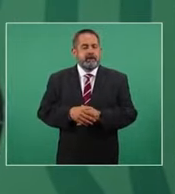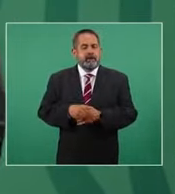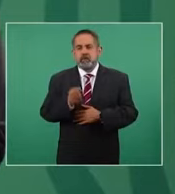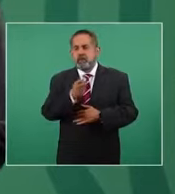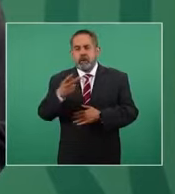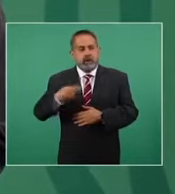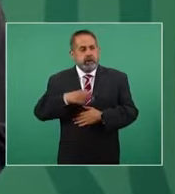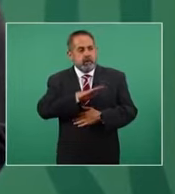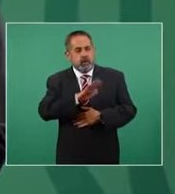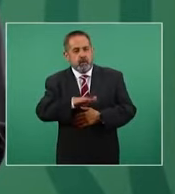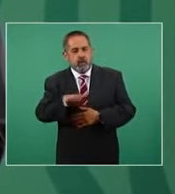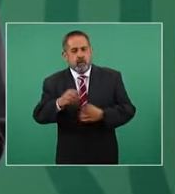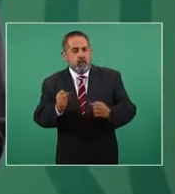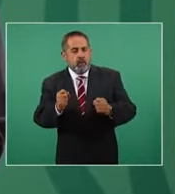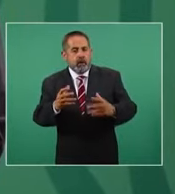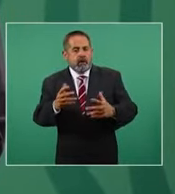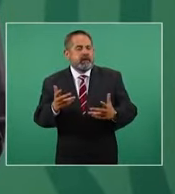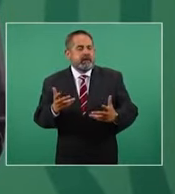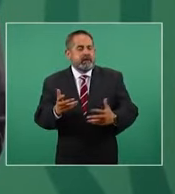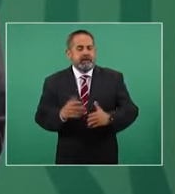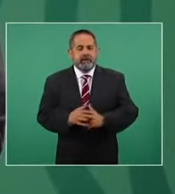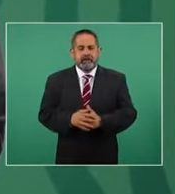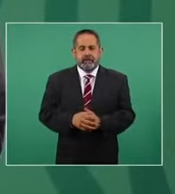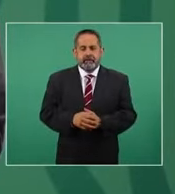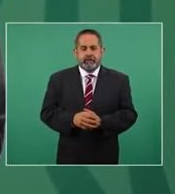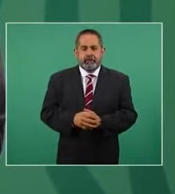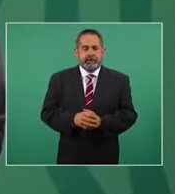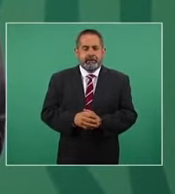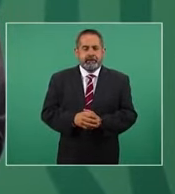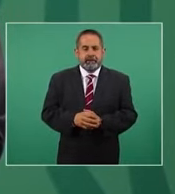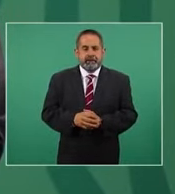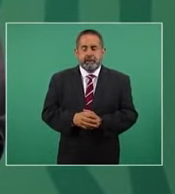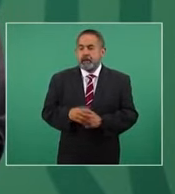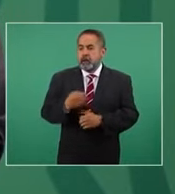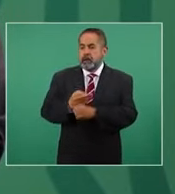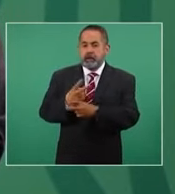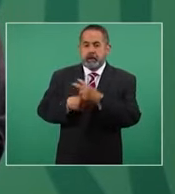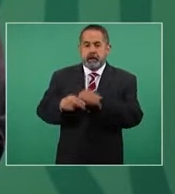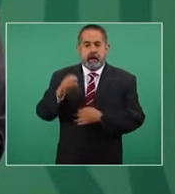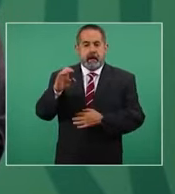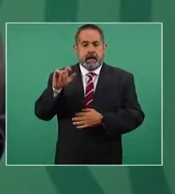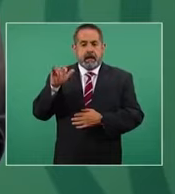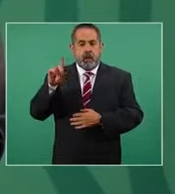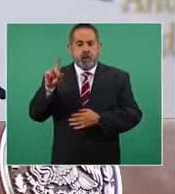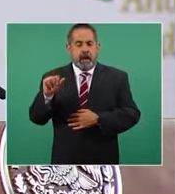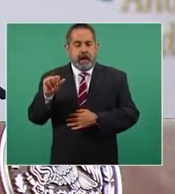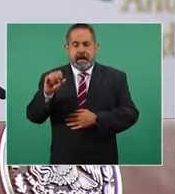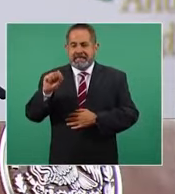y de heridos la jefa de gobierno, Claudia Sheinbaum.